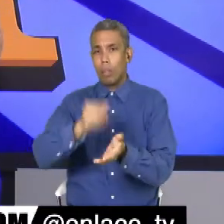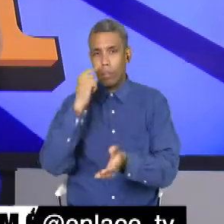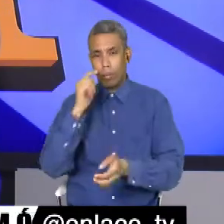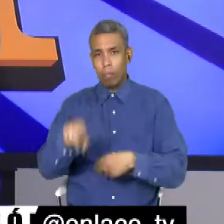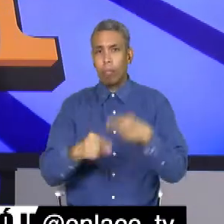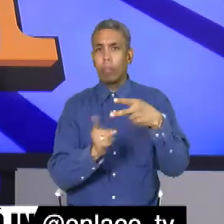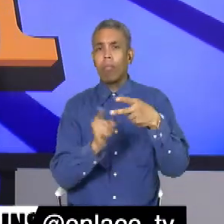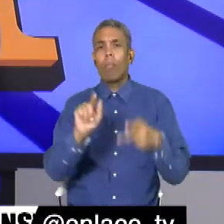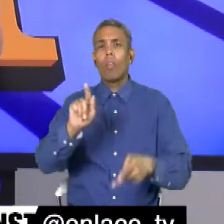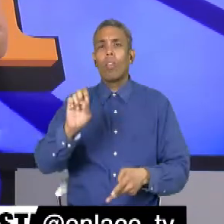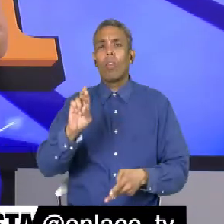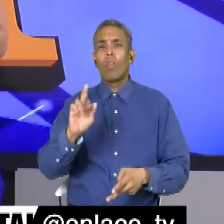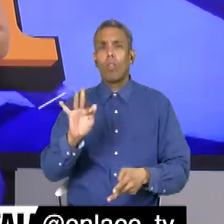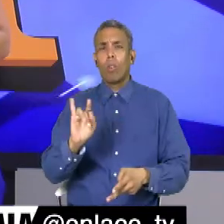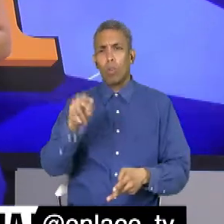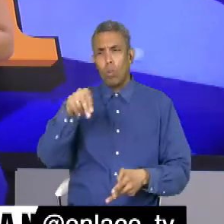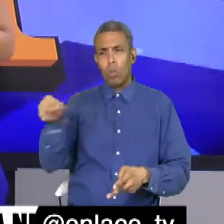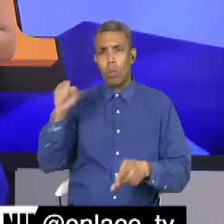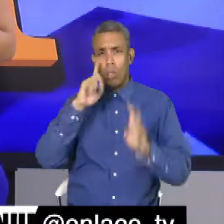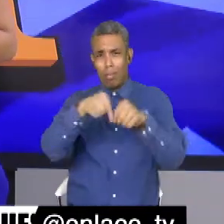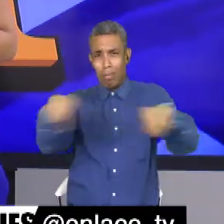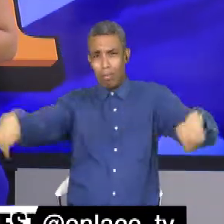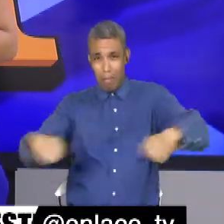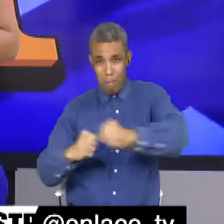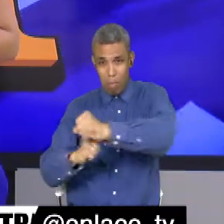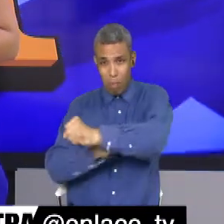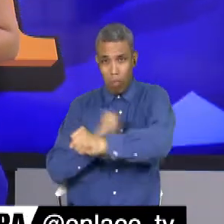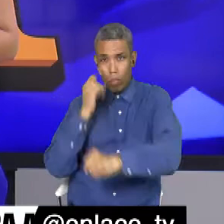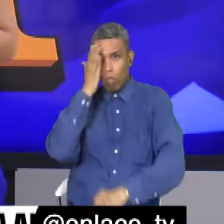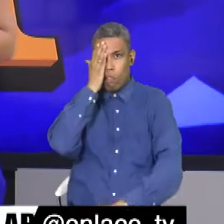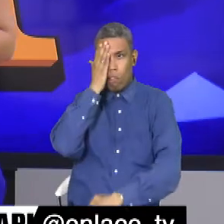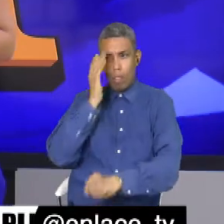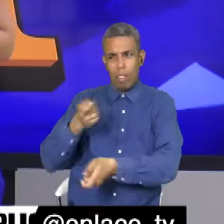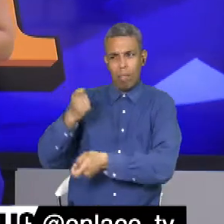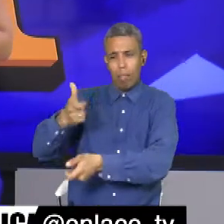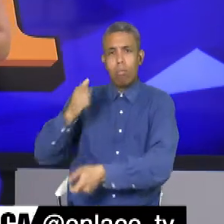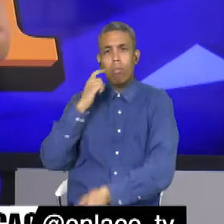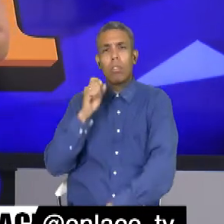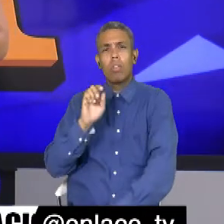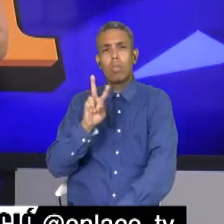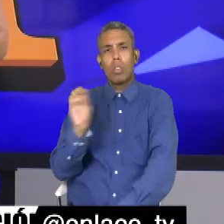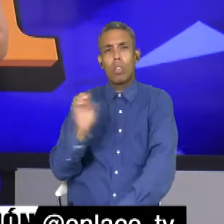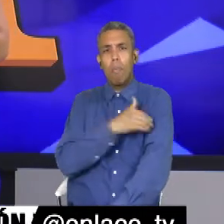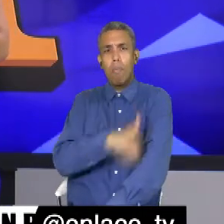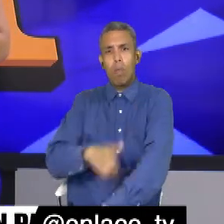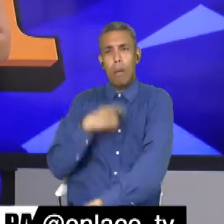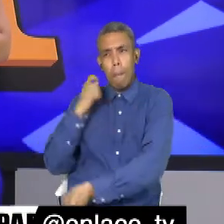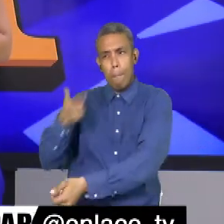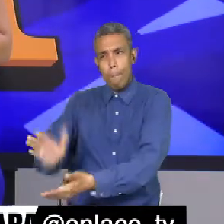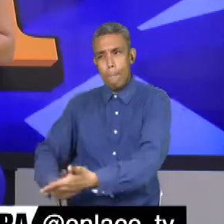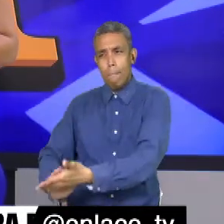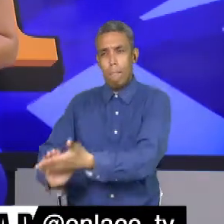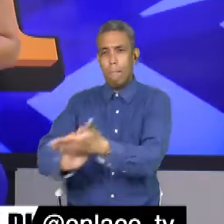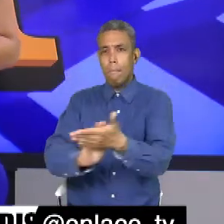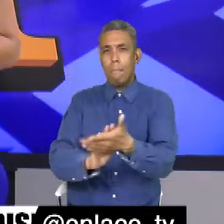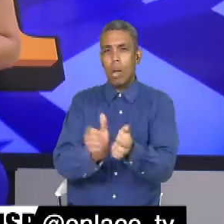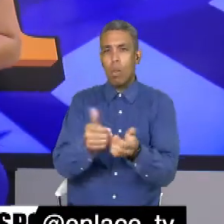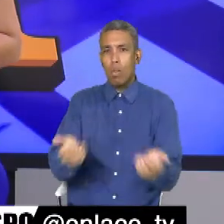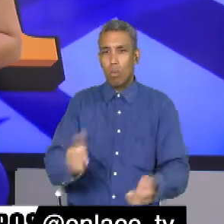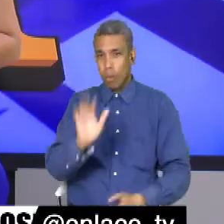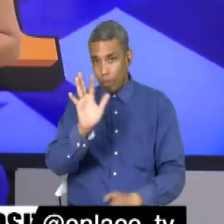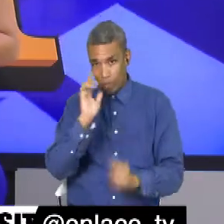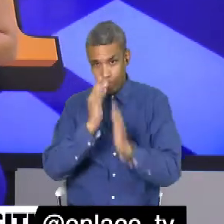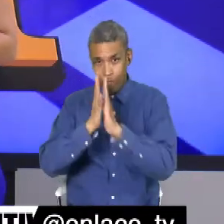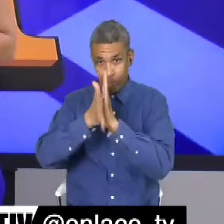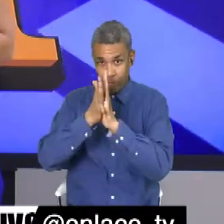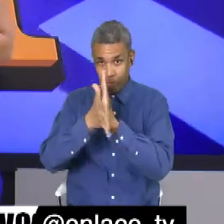Las labores, en las que se invierten más de 7.200 millones de pesos, fueron supervisadas por la Secretaría de Infraestructura. Detalles de esta y otras informaciones